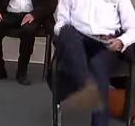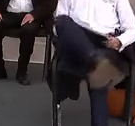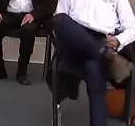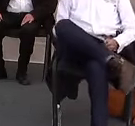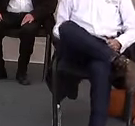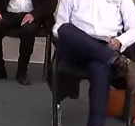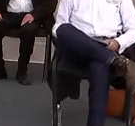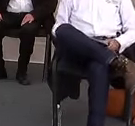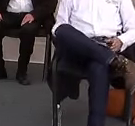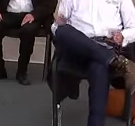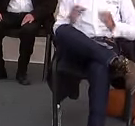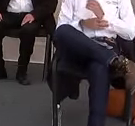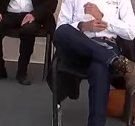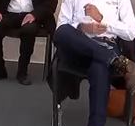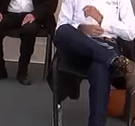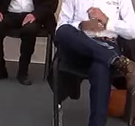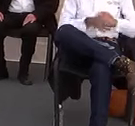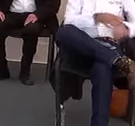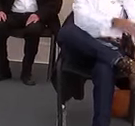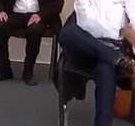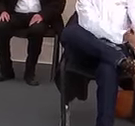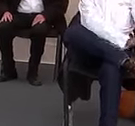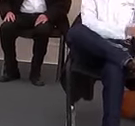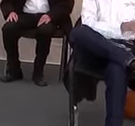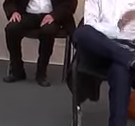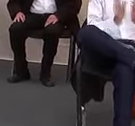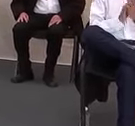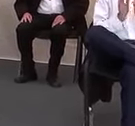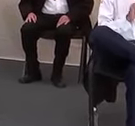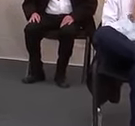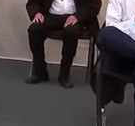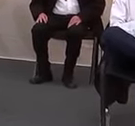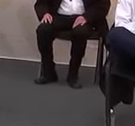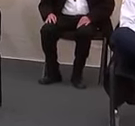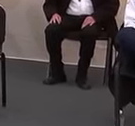Chiapas, Rutilio Escandón Cadenas.